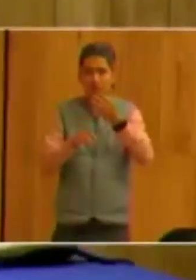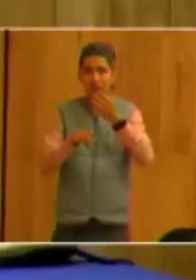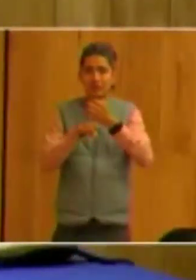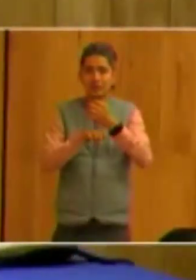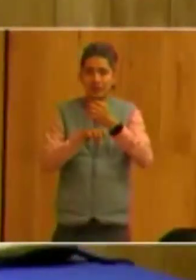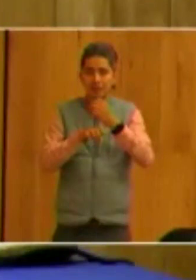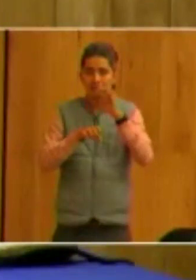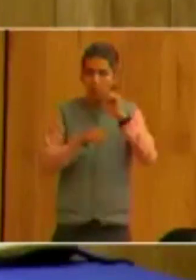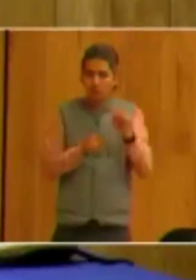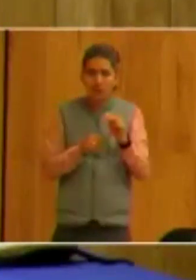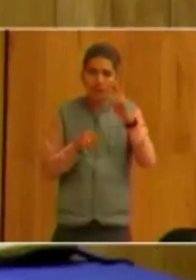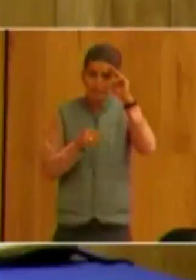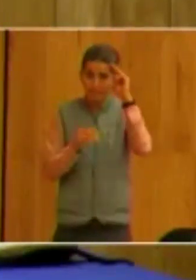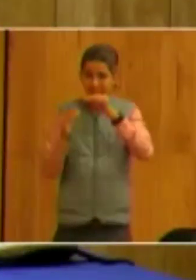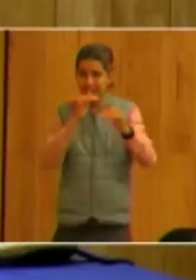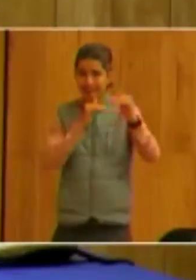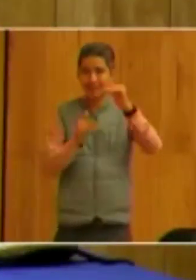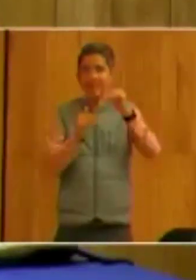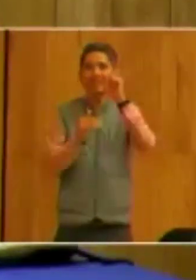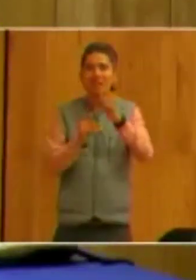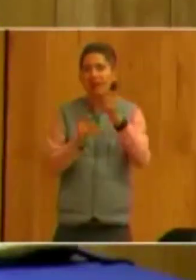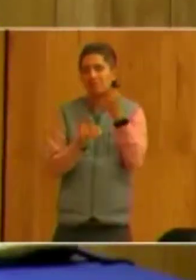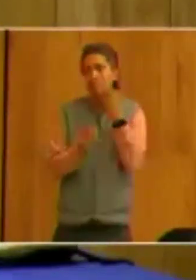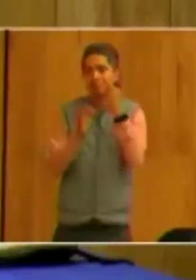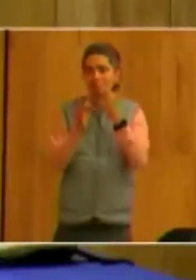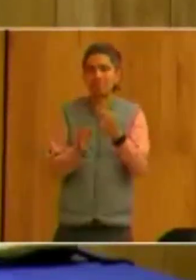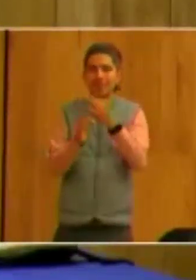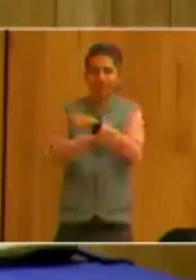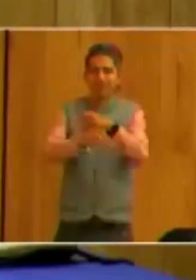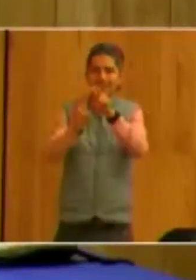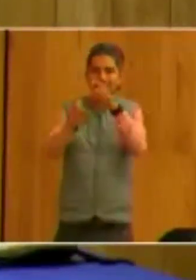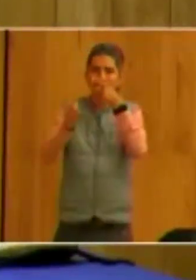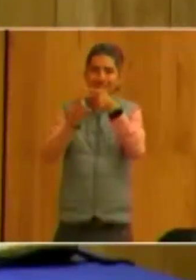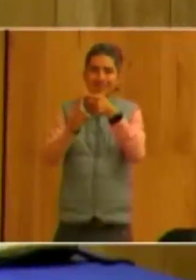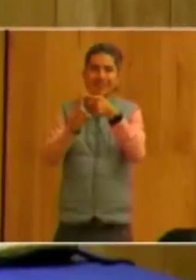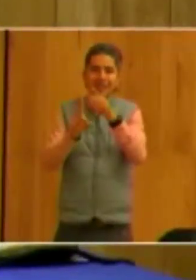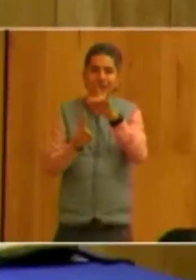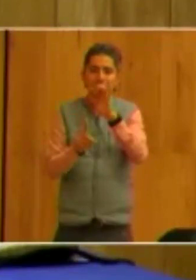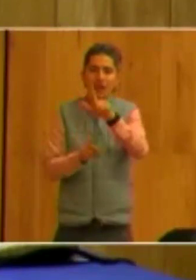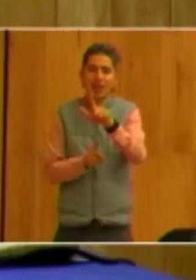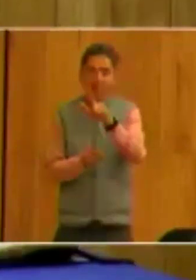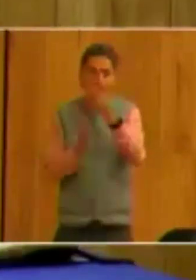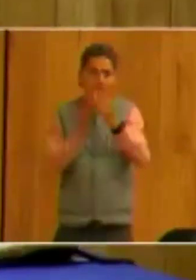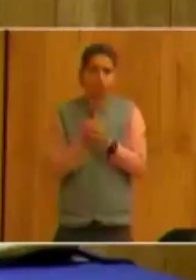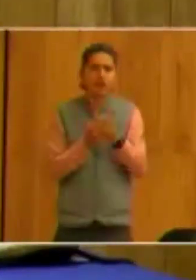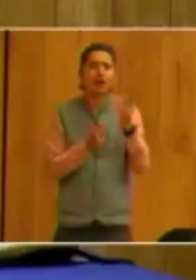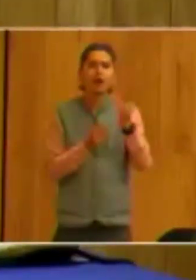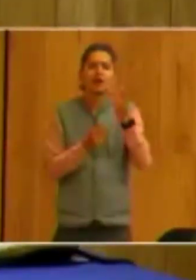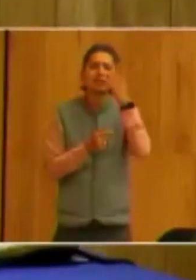Estado de Michoacán y maestría en Derecho Familiar en el Centro de Estudios Carbonell. Su experiencia